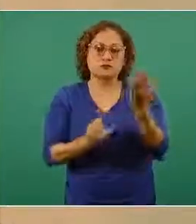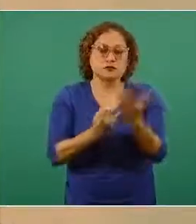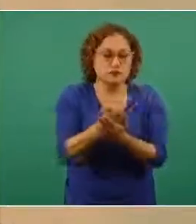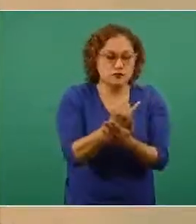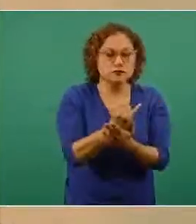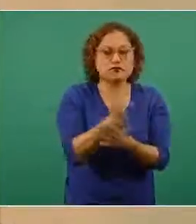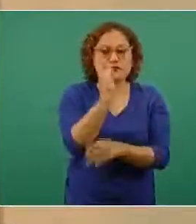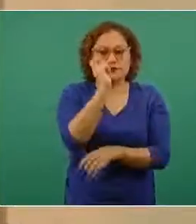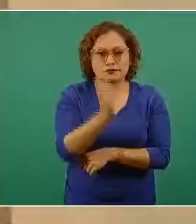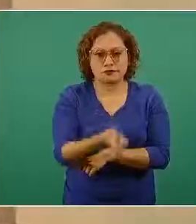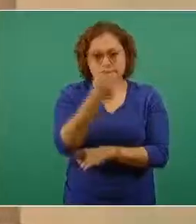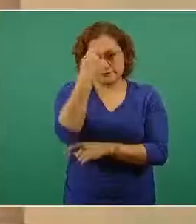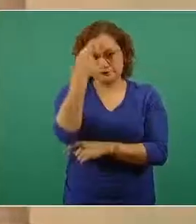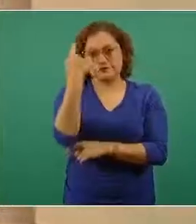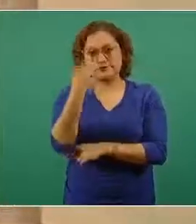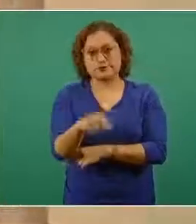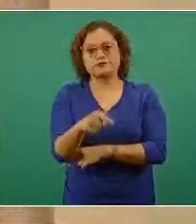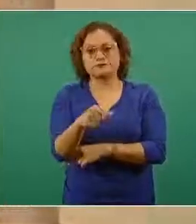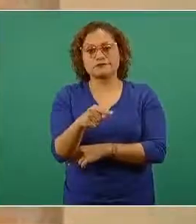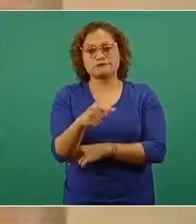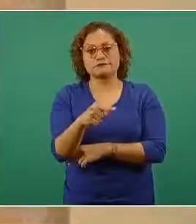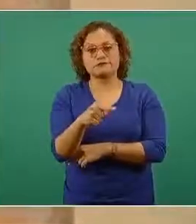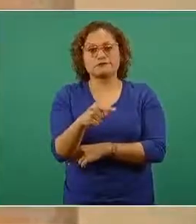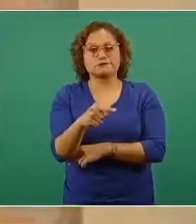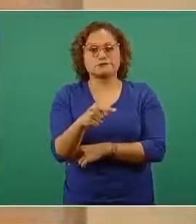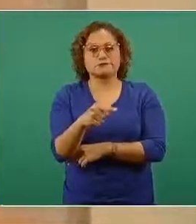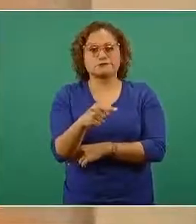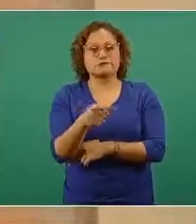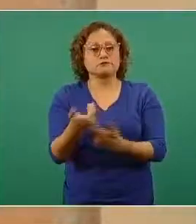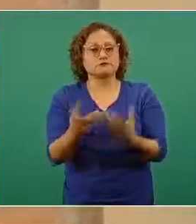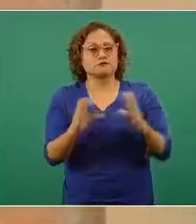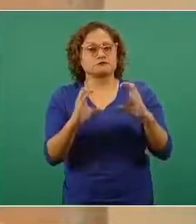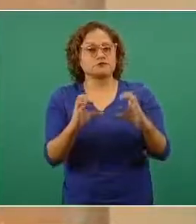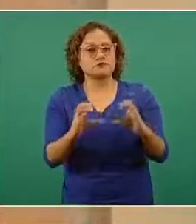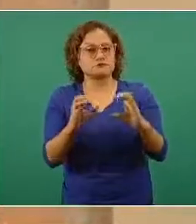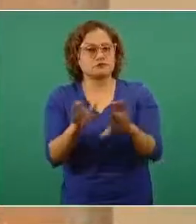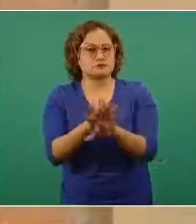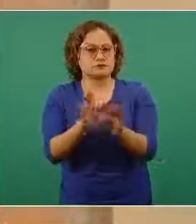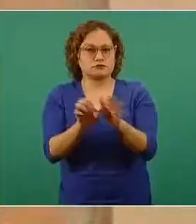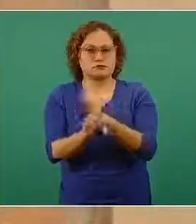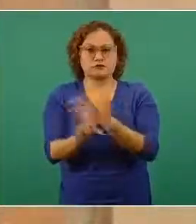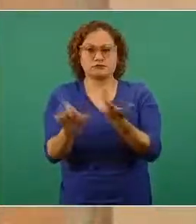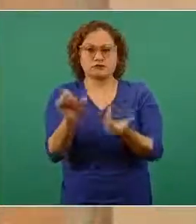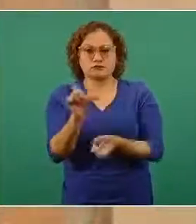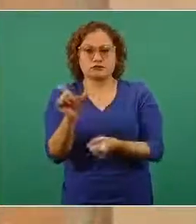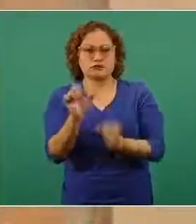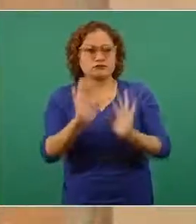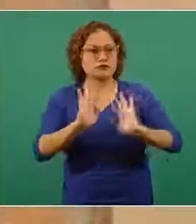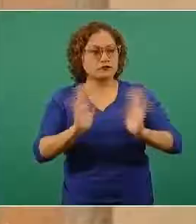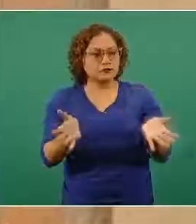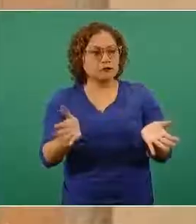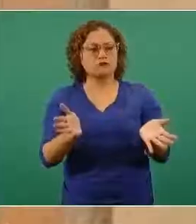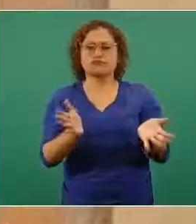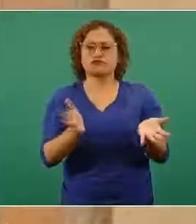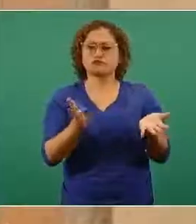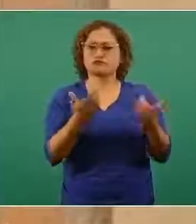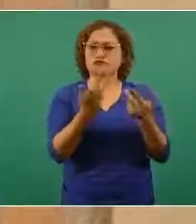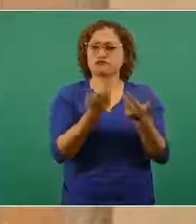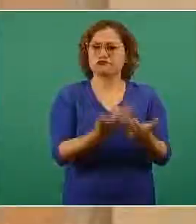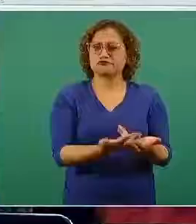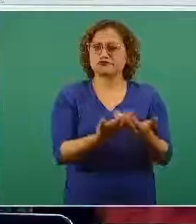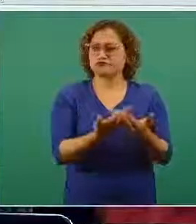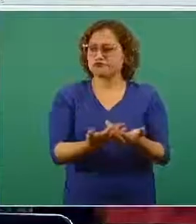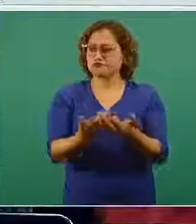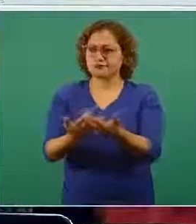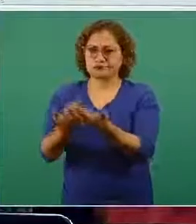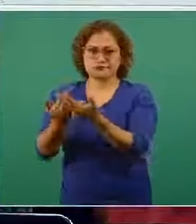para identificar en qué momento podemos tener un caso o en qué momento se estabiliza el tema y sobre todo